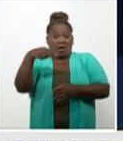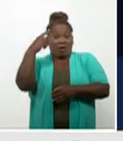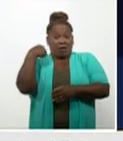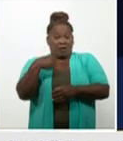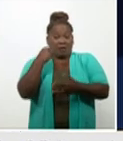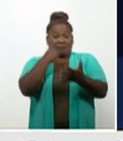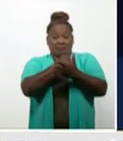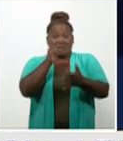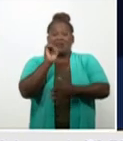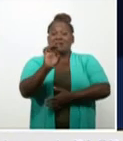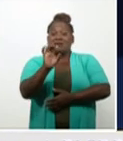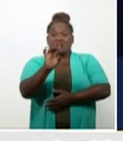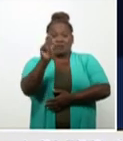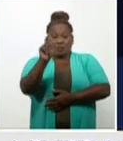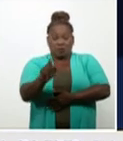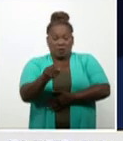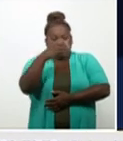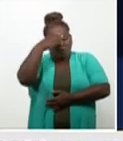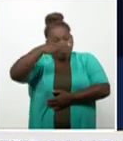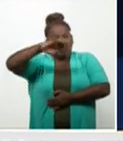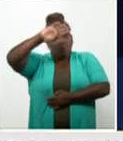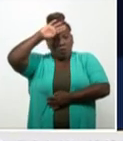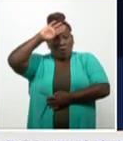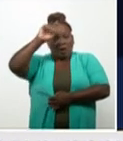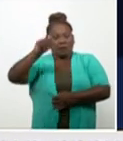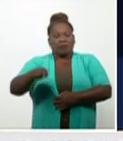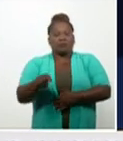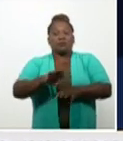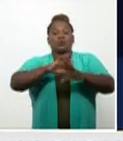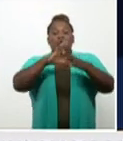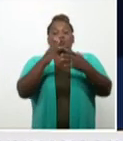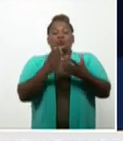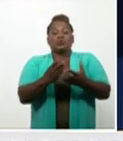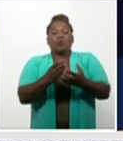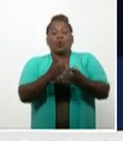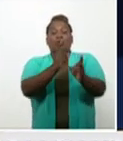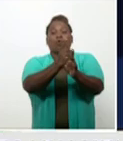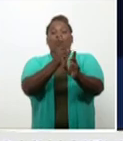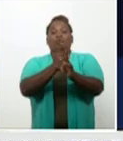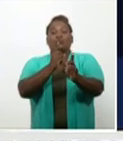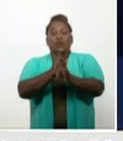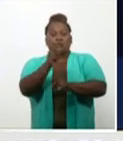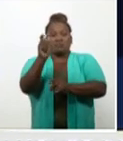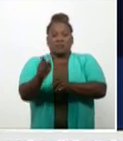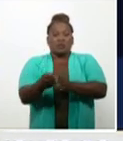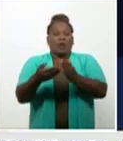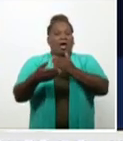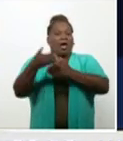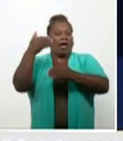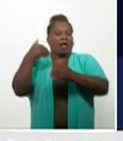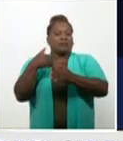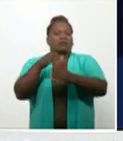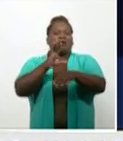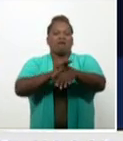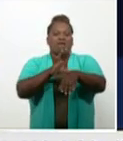15 casos, son cubanos. Todos son contactos de casos confirmados, o sea, se logró